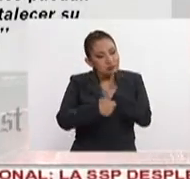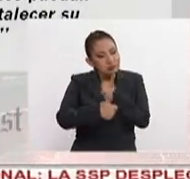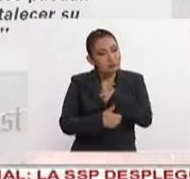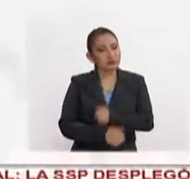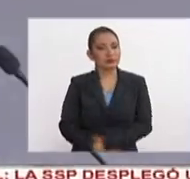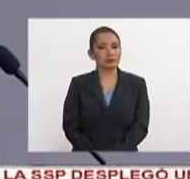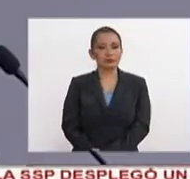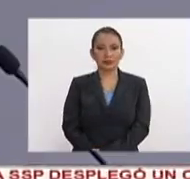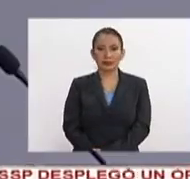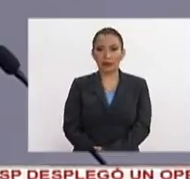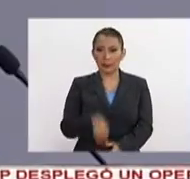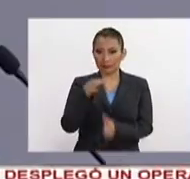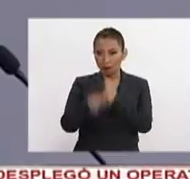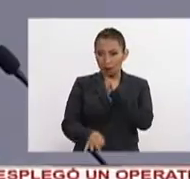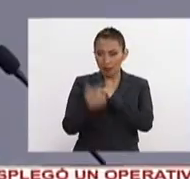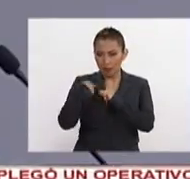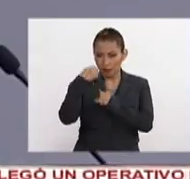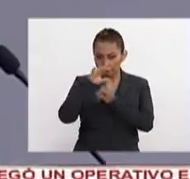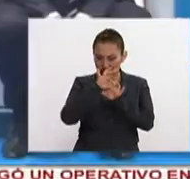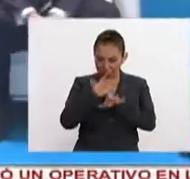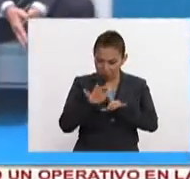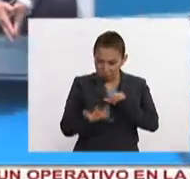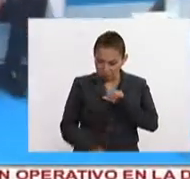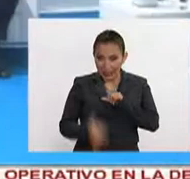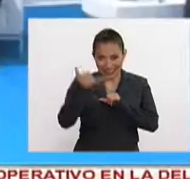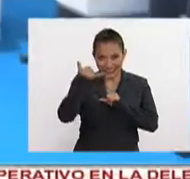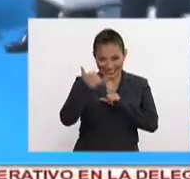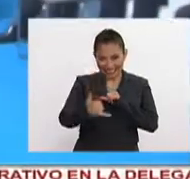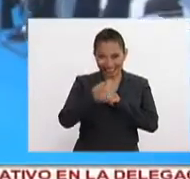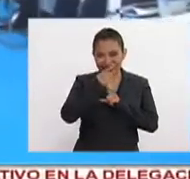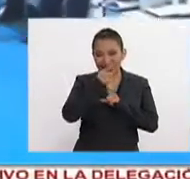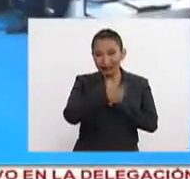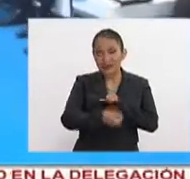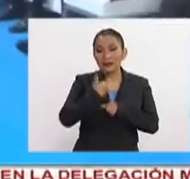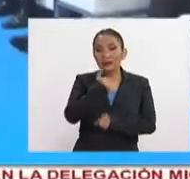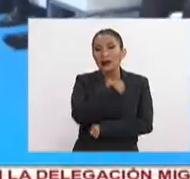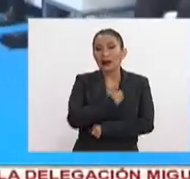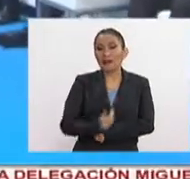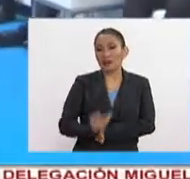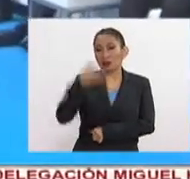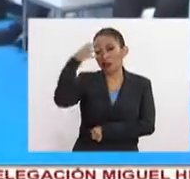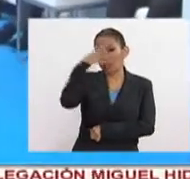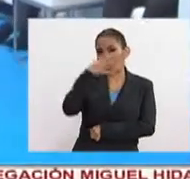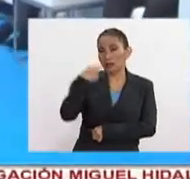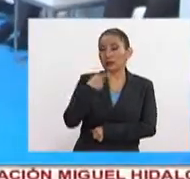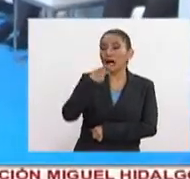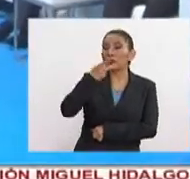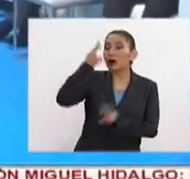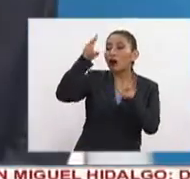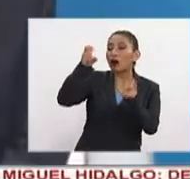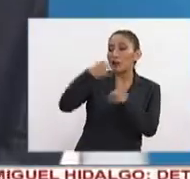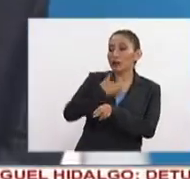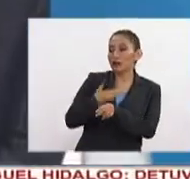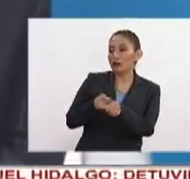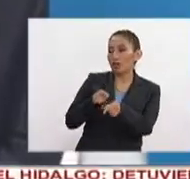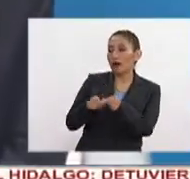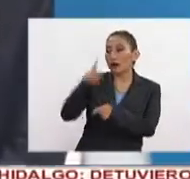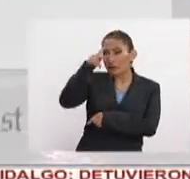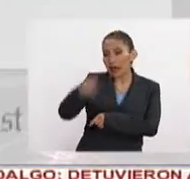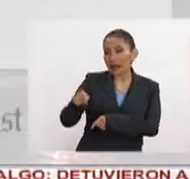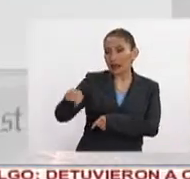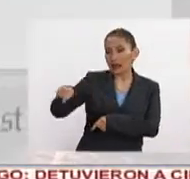competitividad. Por último, y al final de la conversación telefónica, el presidente Trump se refirió así al presidente de